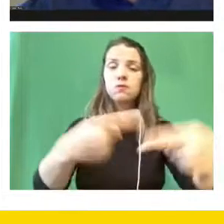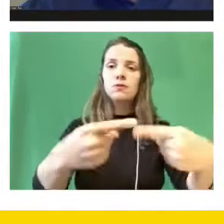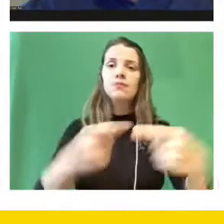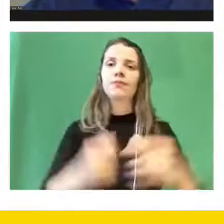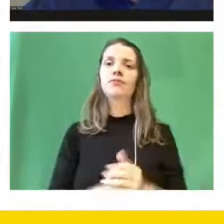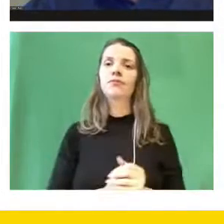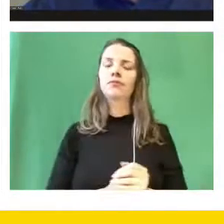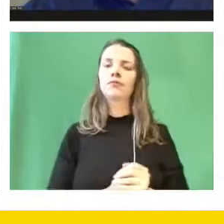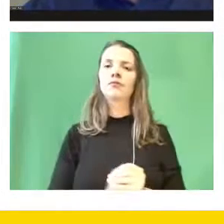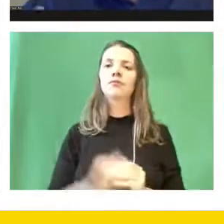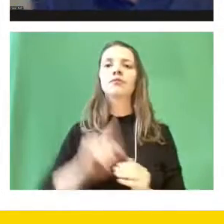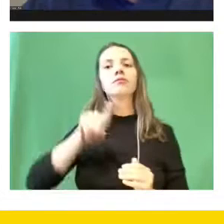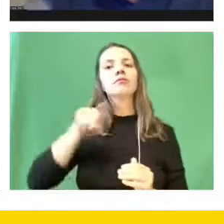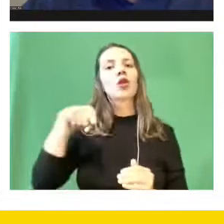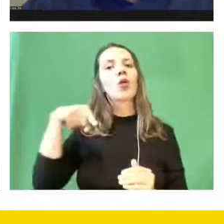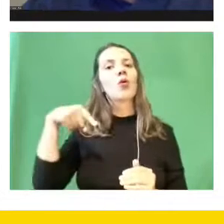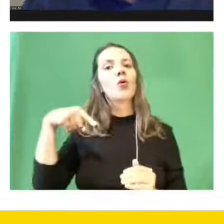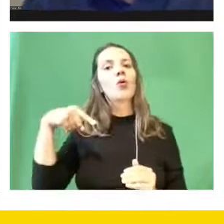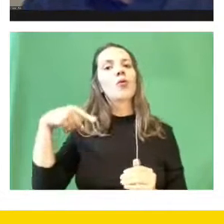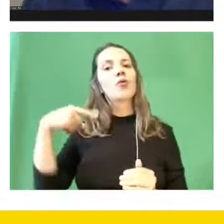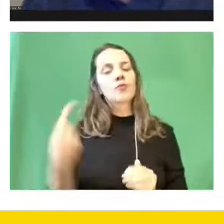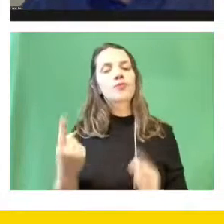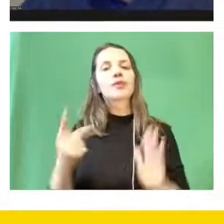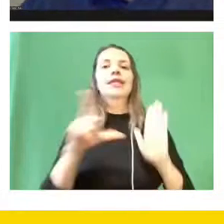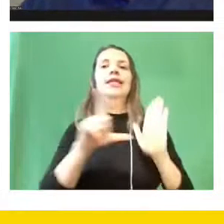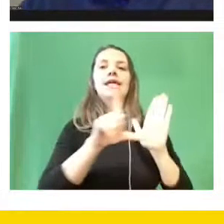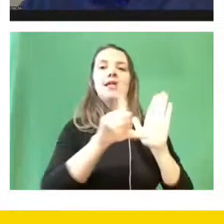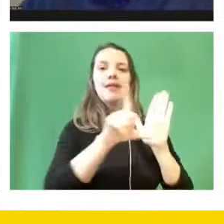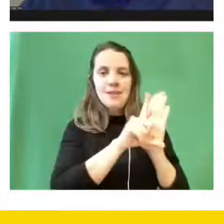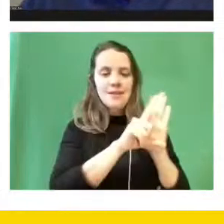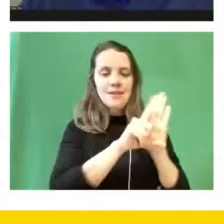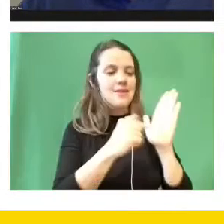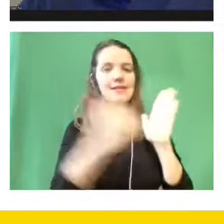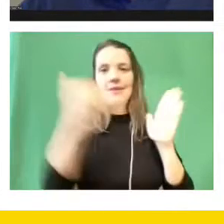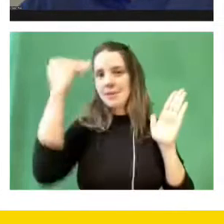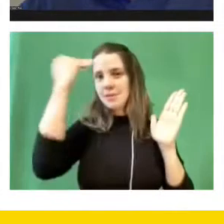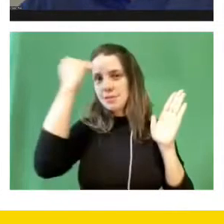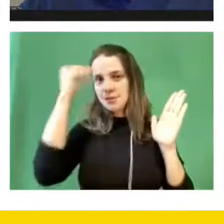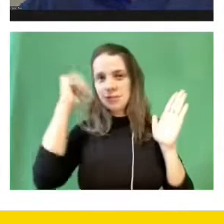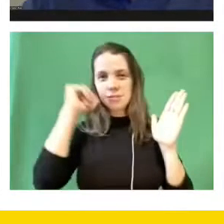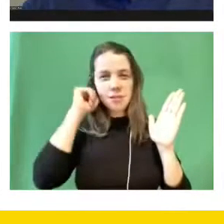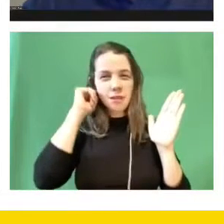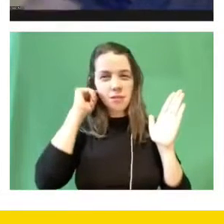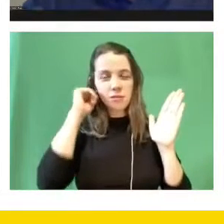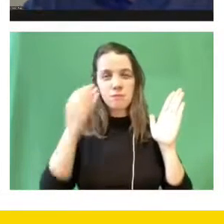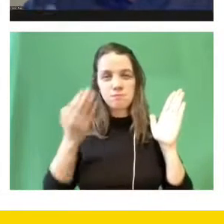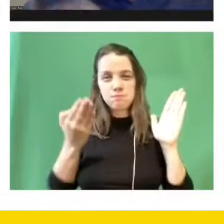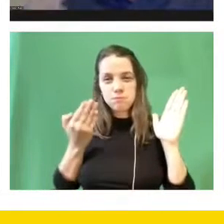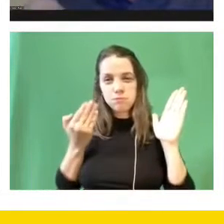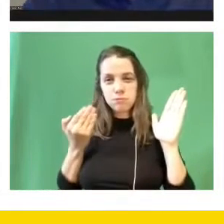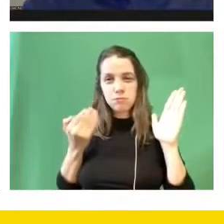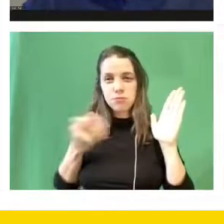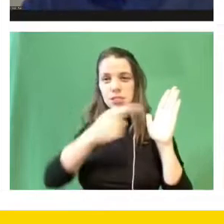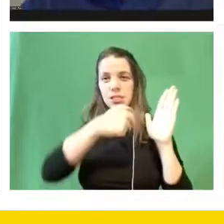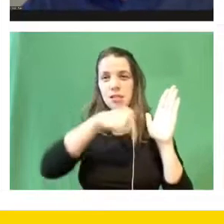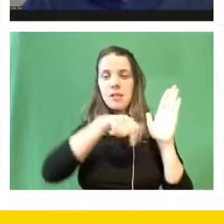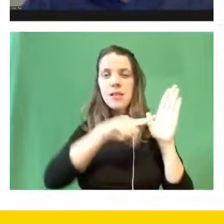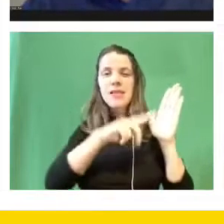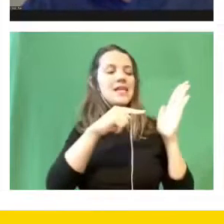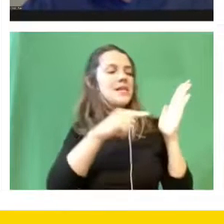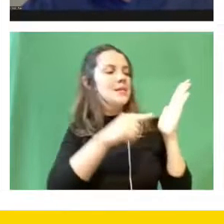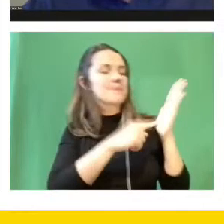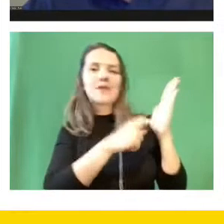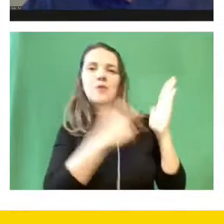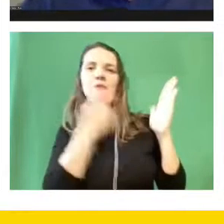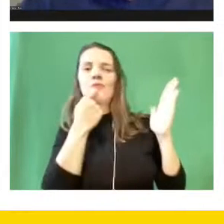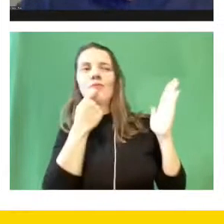tramitó durante casi 15 años, y esta ley, la ventaja o el chiste que tiene, el